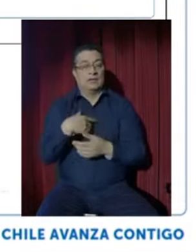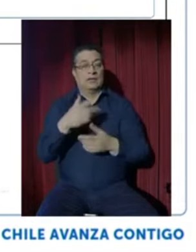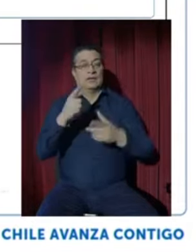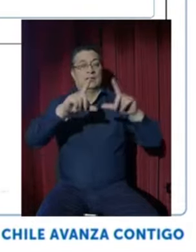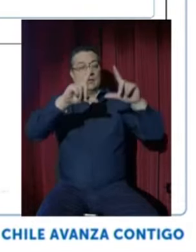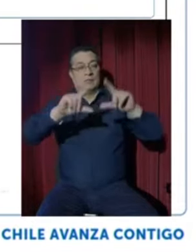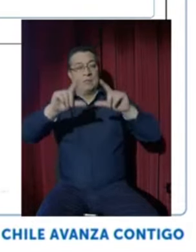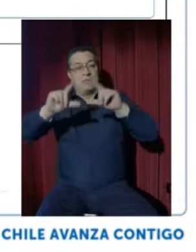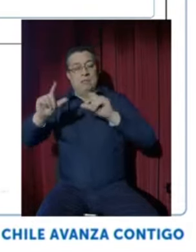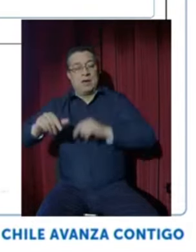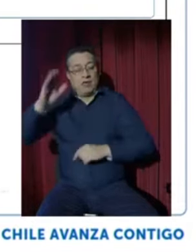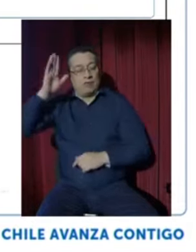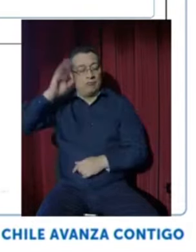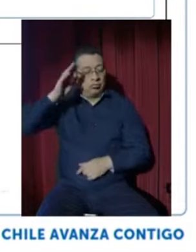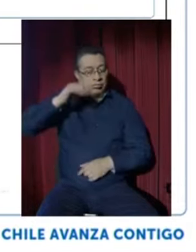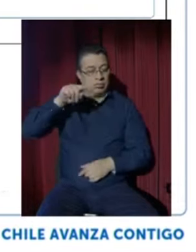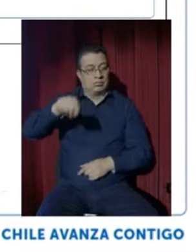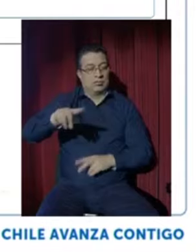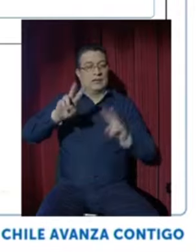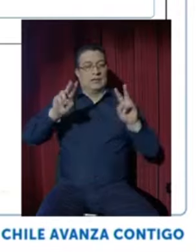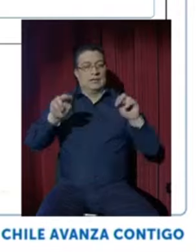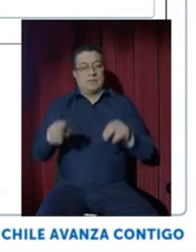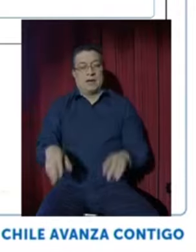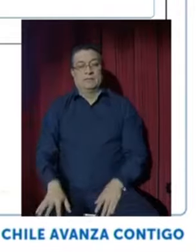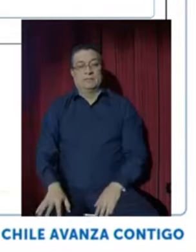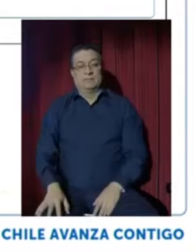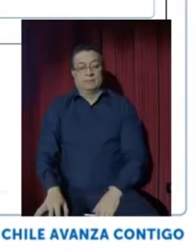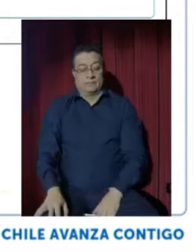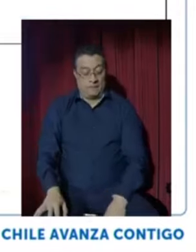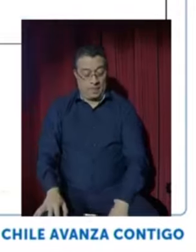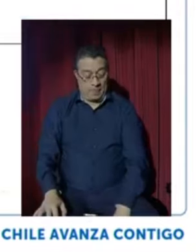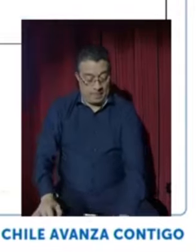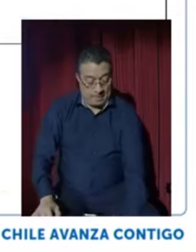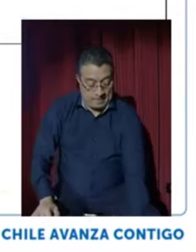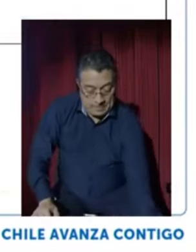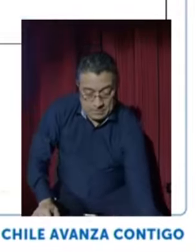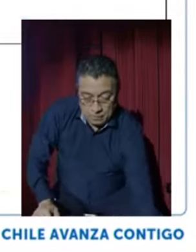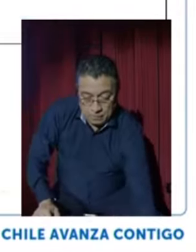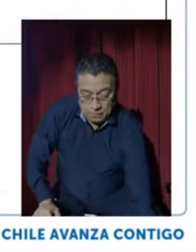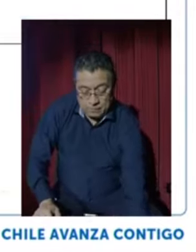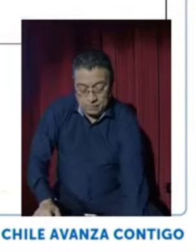desburocratizar que me cuesta